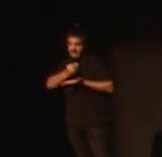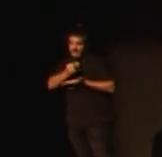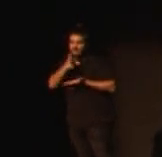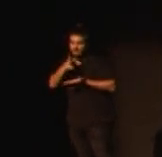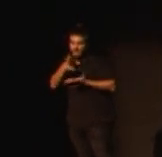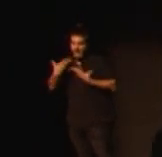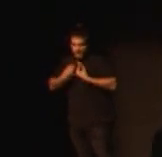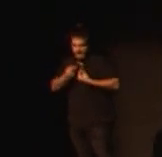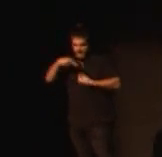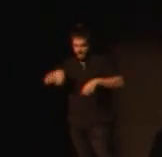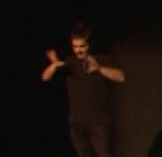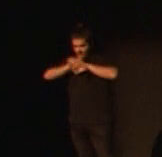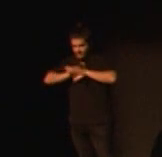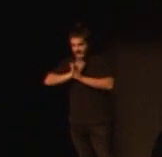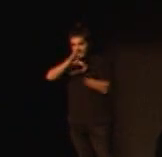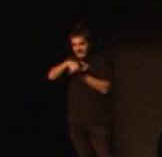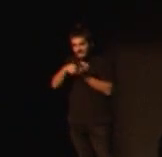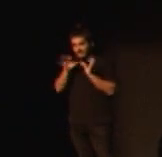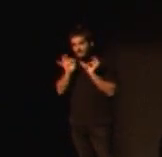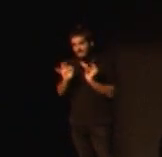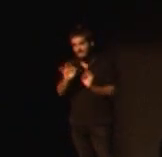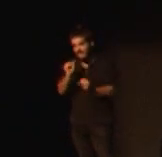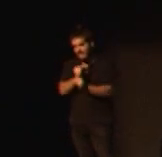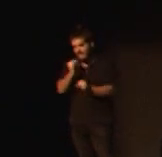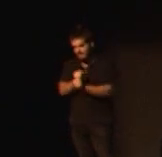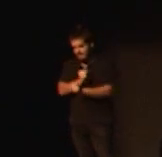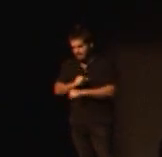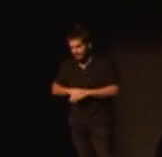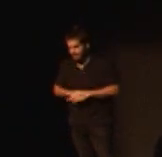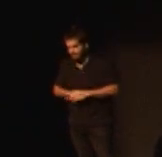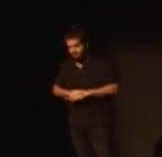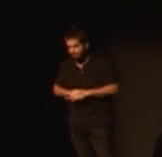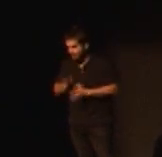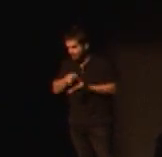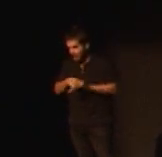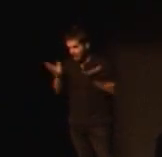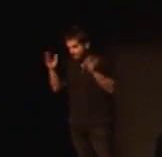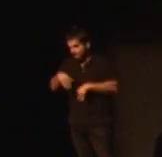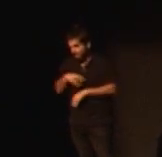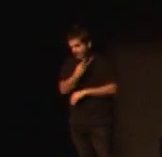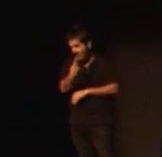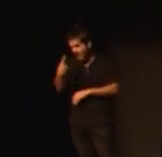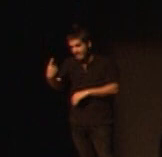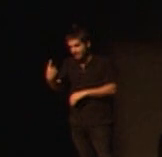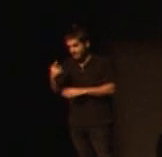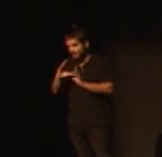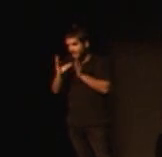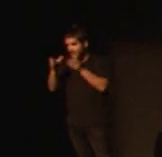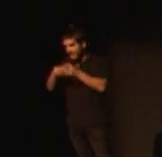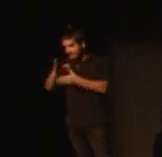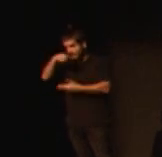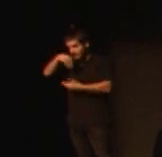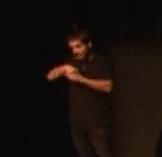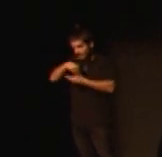Centro Especial de Empleo, y tan especial. No tengo ninguna duda que para cada uno de nosotros, de los compañeros y compañeras que forman el equipo y la familia de